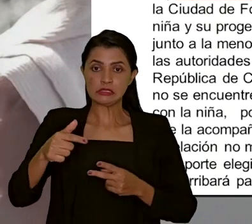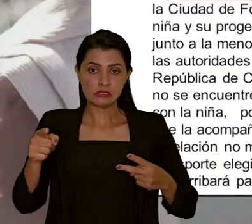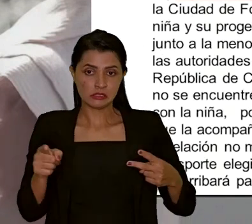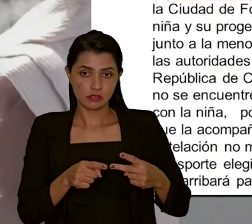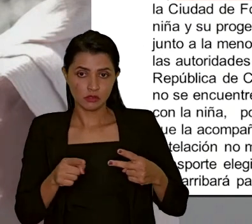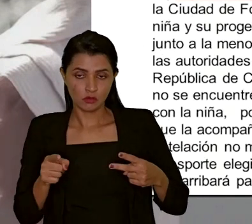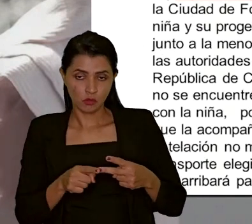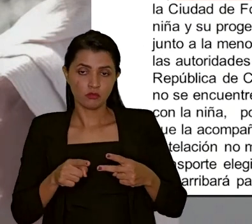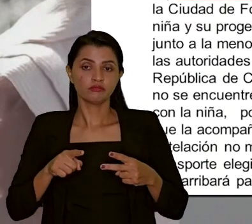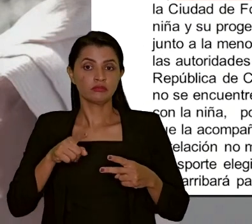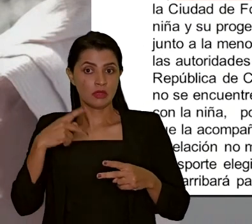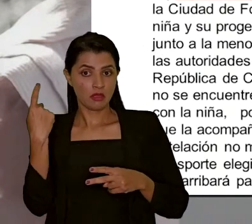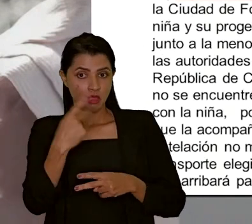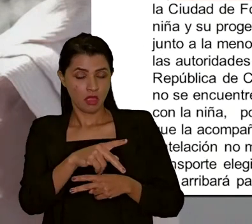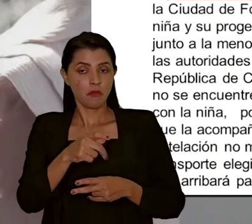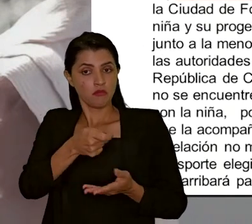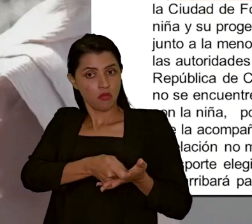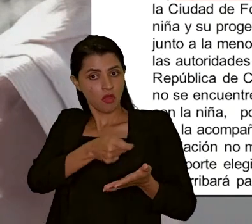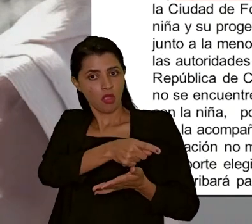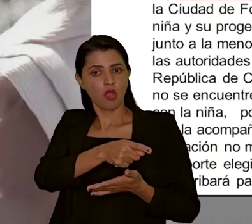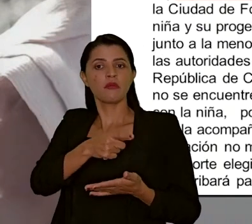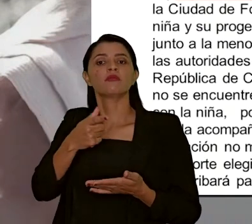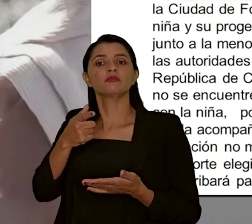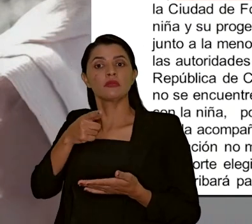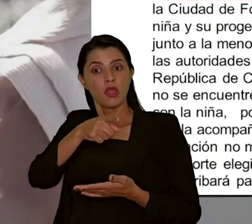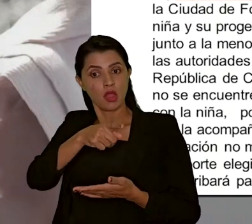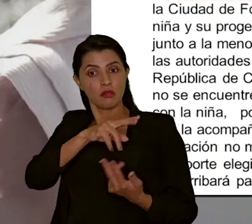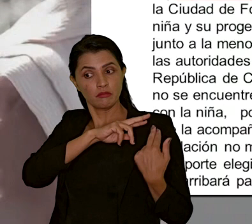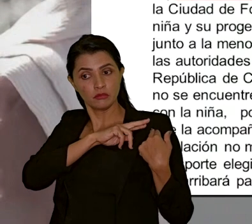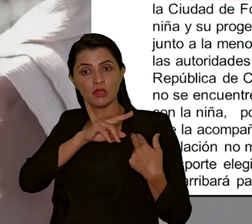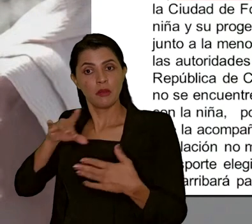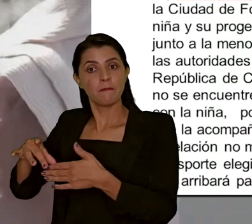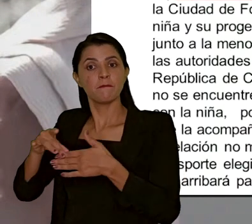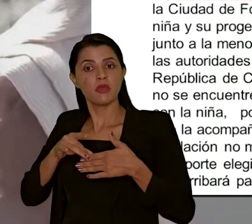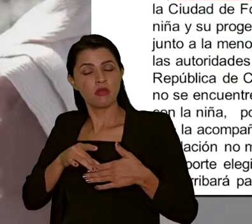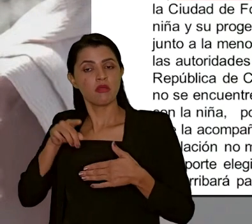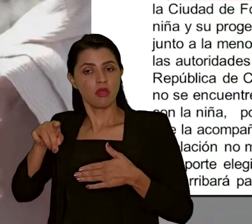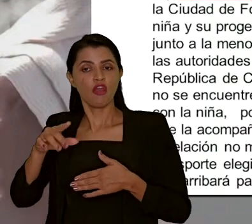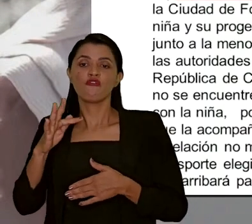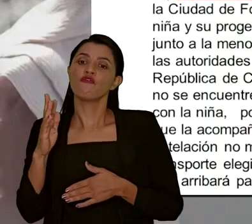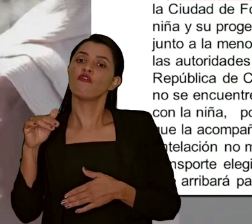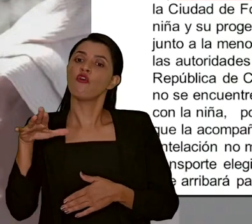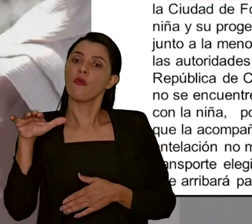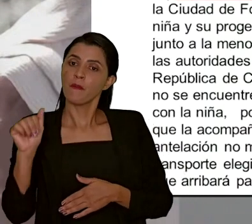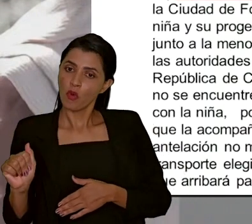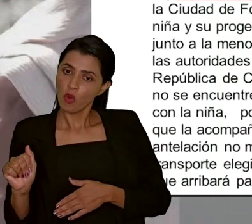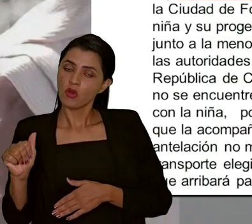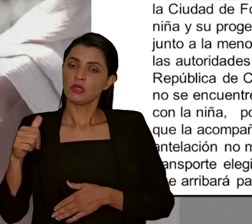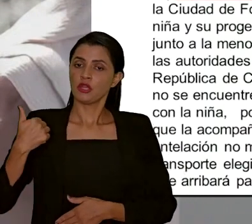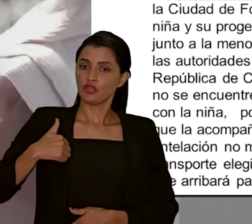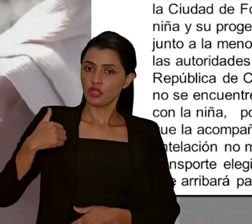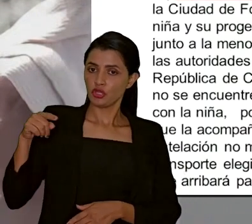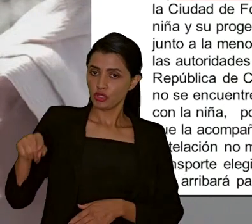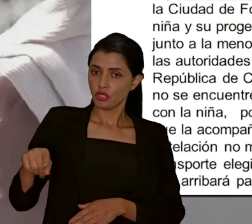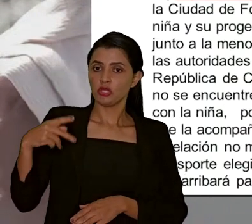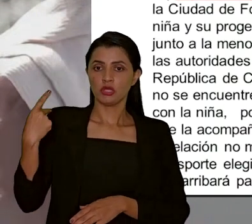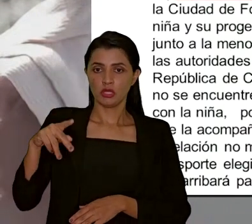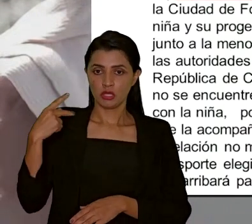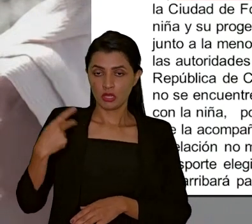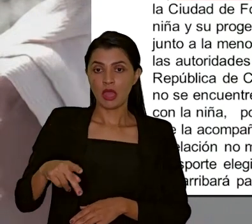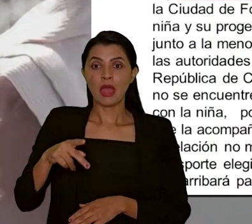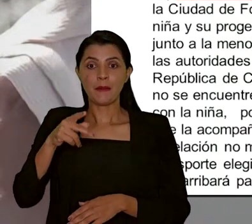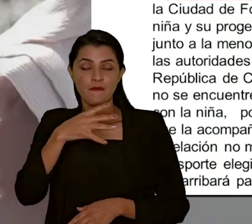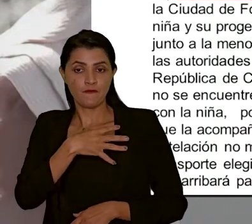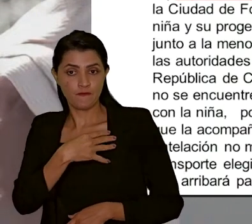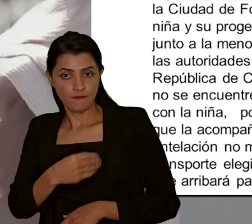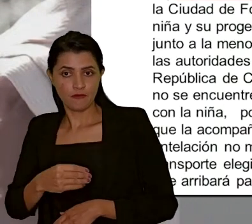la obligación de buscar de la ciudad de Formosa, República Argentina, a la niña y su progenitora, debiendo alojar a esta última